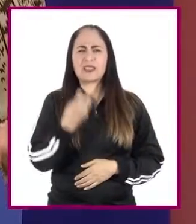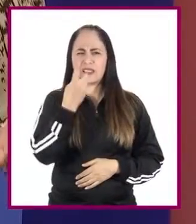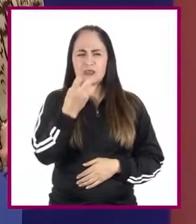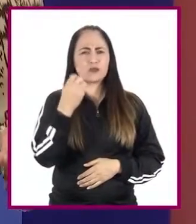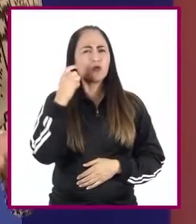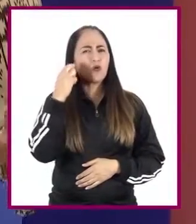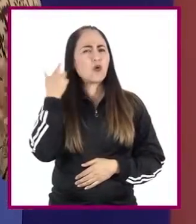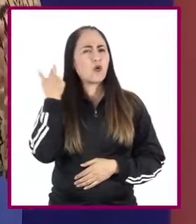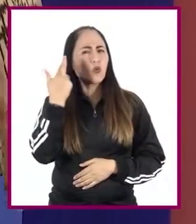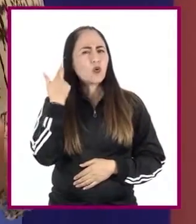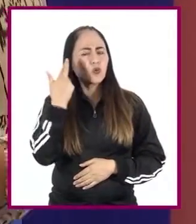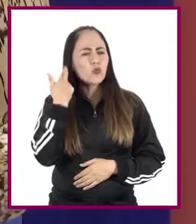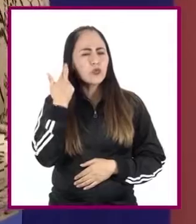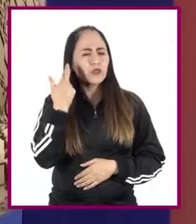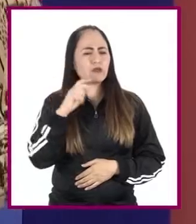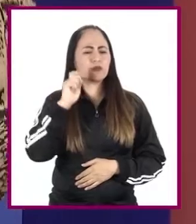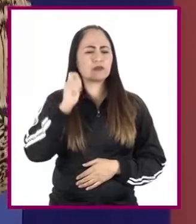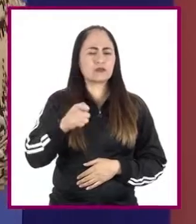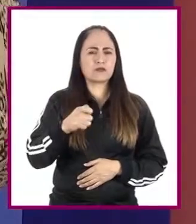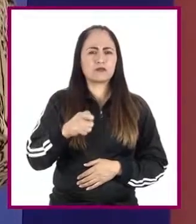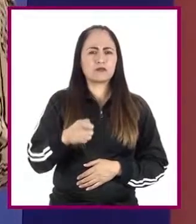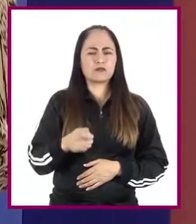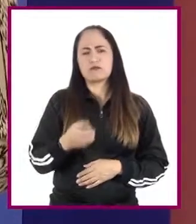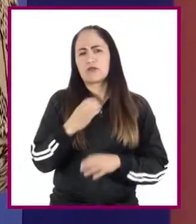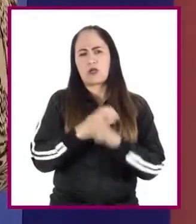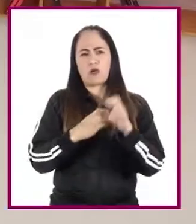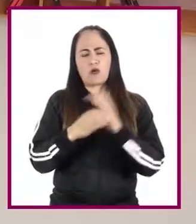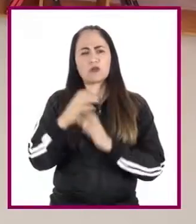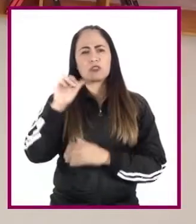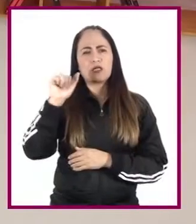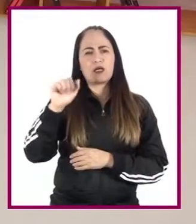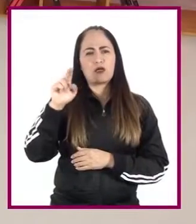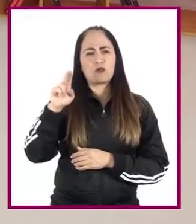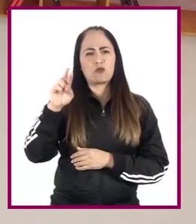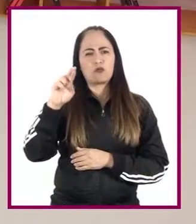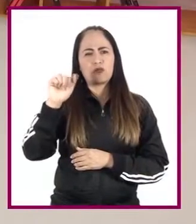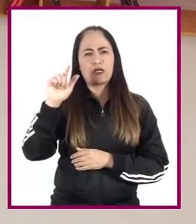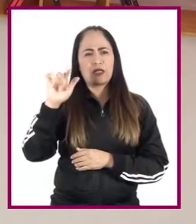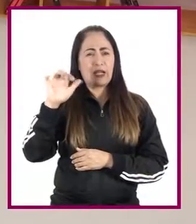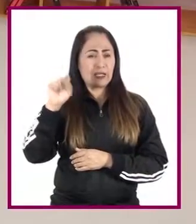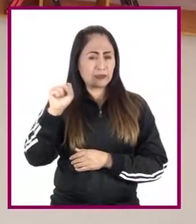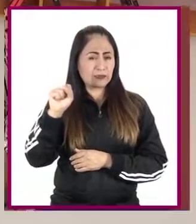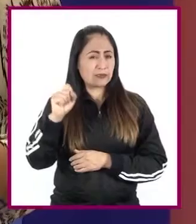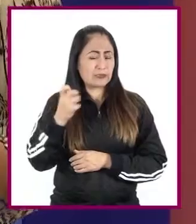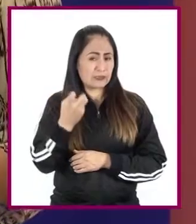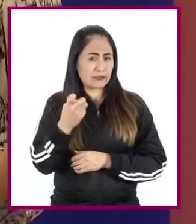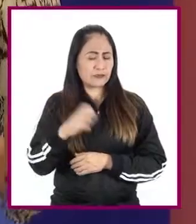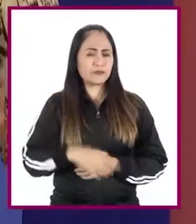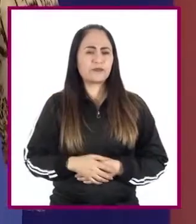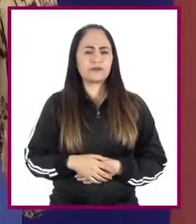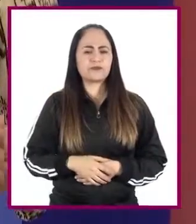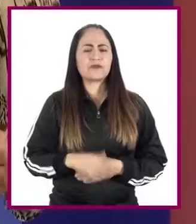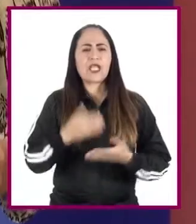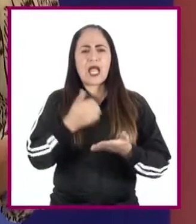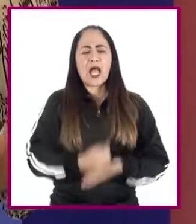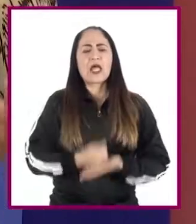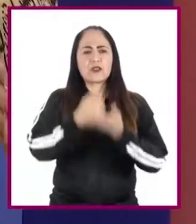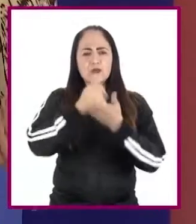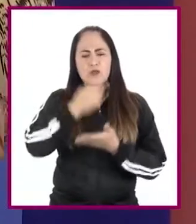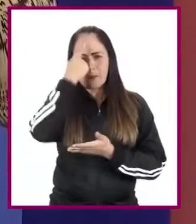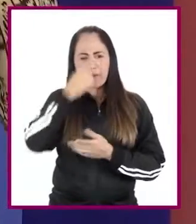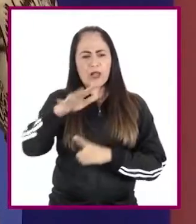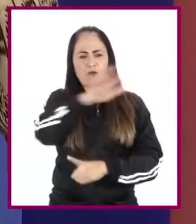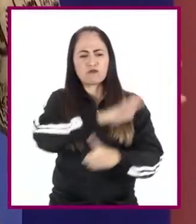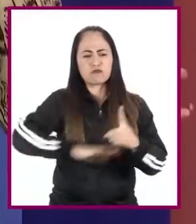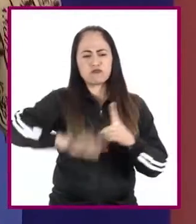que escuchamos de fondo se le conoce como recursos aurales? Estos sirven para recrear la atmósfera y el ambiente